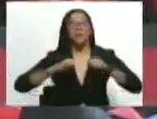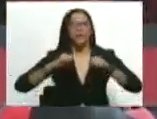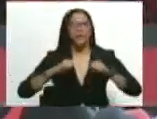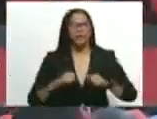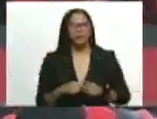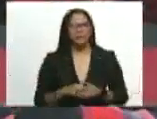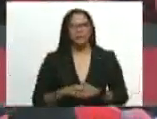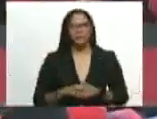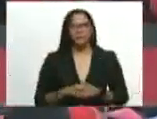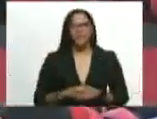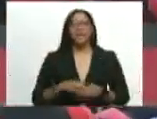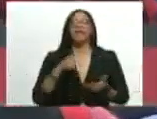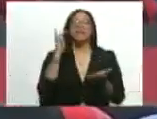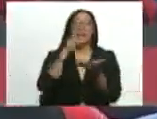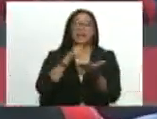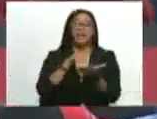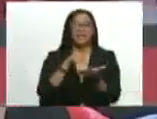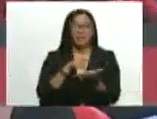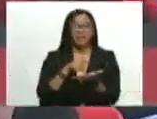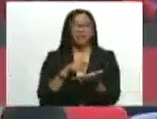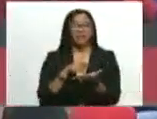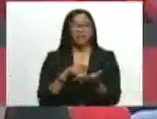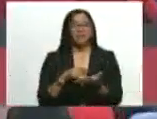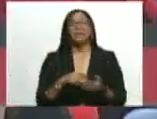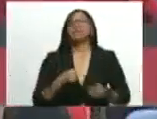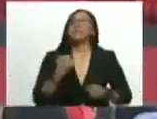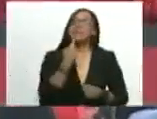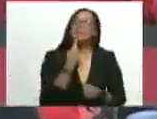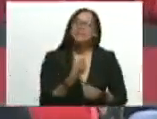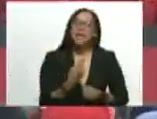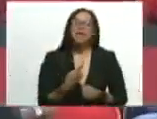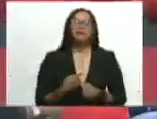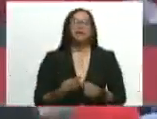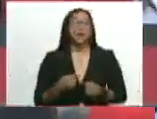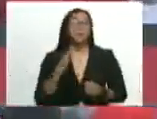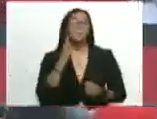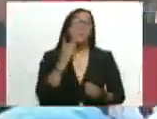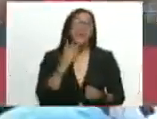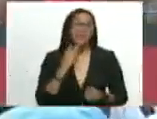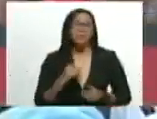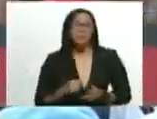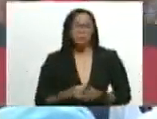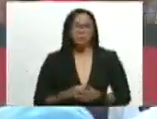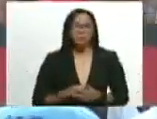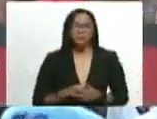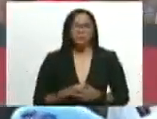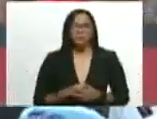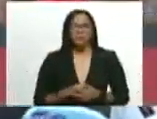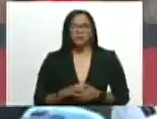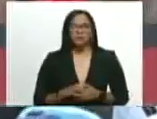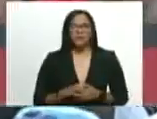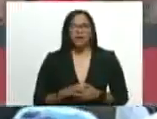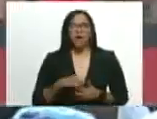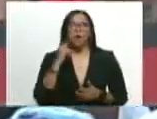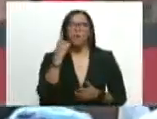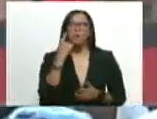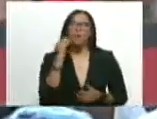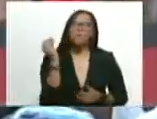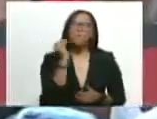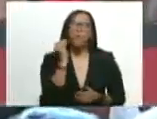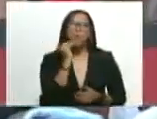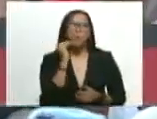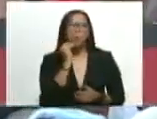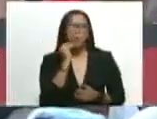y aquí estamos diciéndoles por ejemplo a unos vados